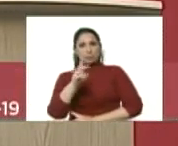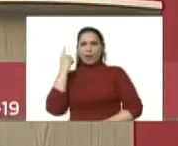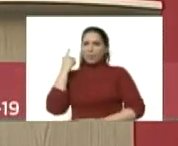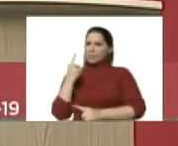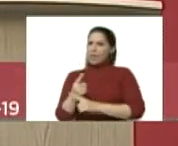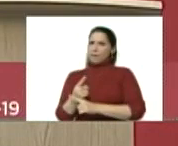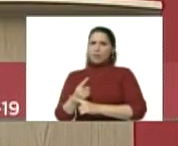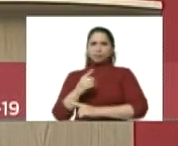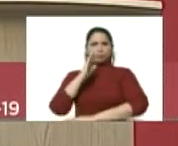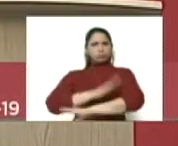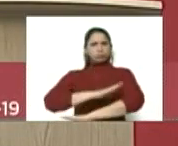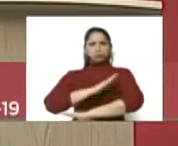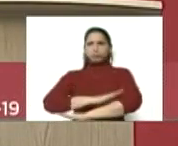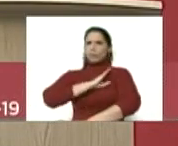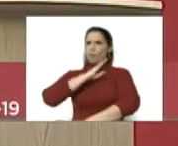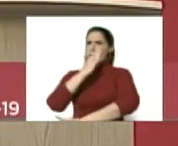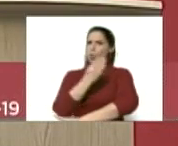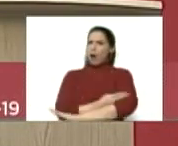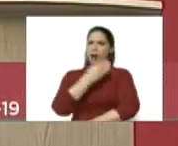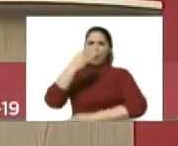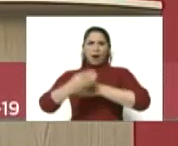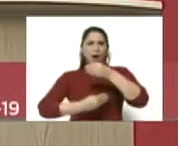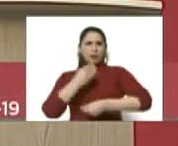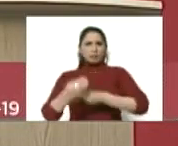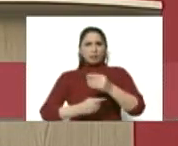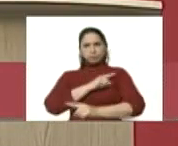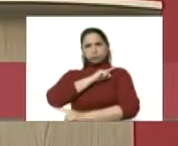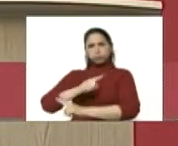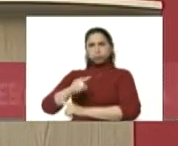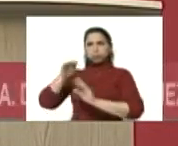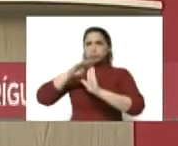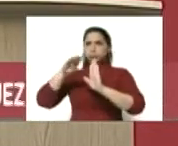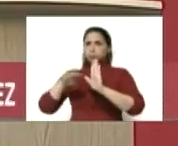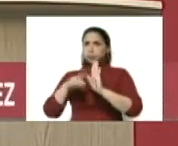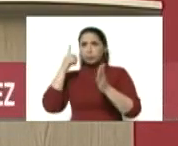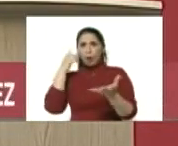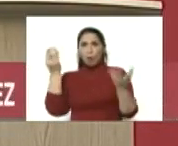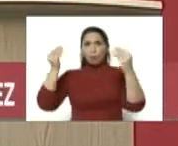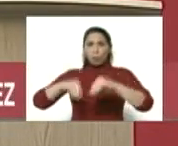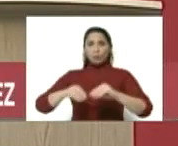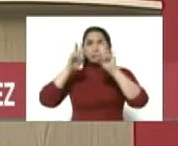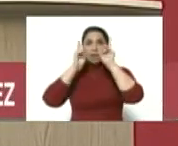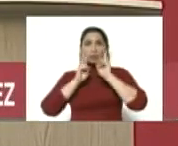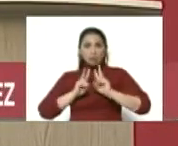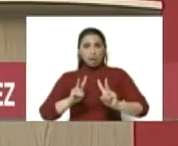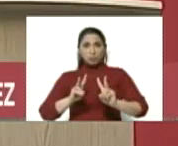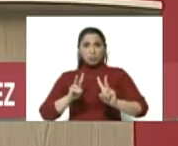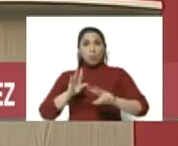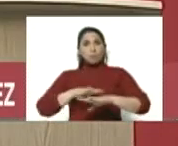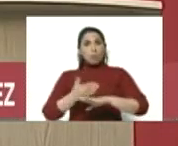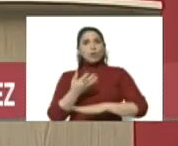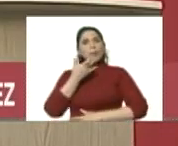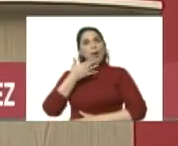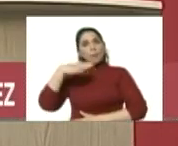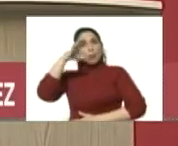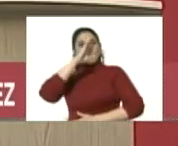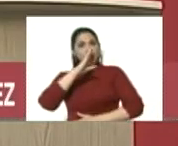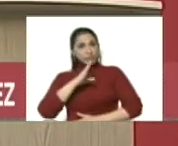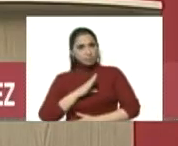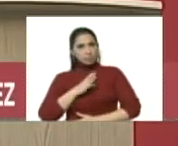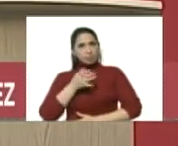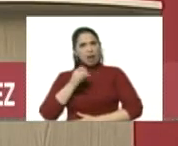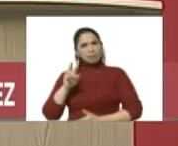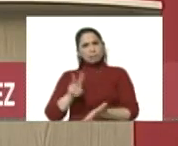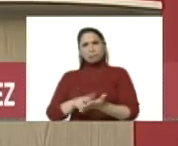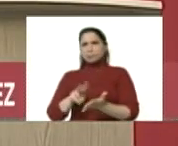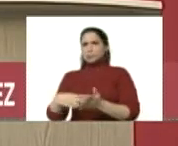ser muy rigurosa en la aplicación de sus protocolos sanitarios y epidemiológicos, porque en el caso de Brasil es una